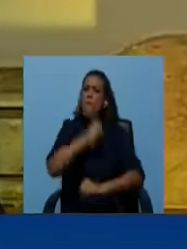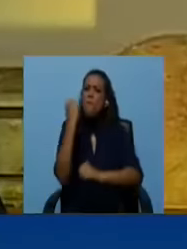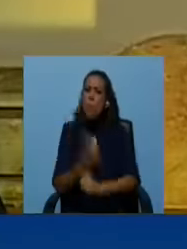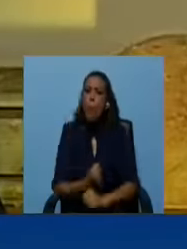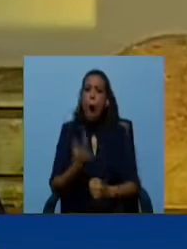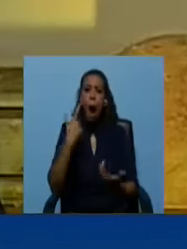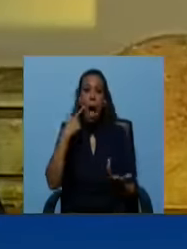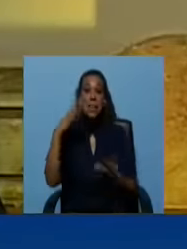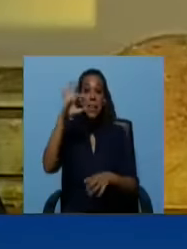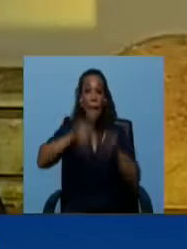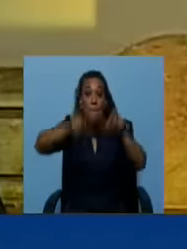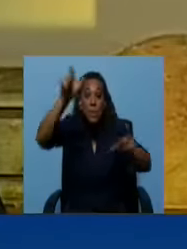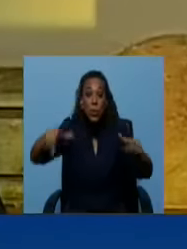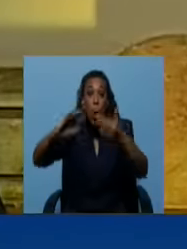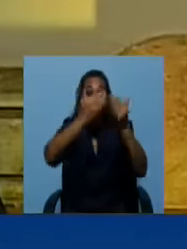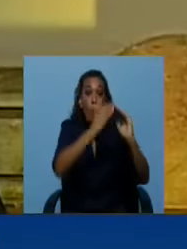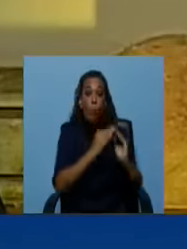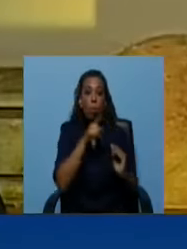verdaderamente y sobre la sociedad